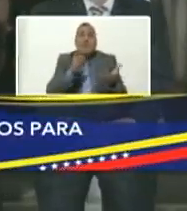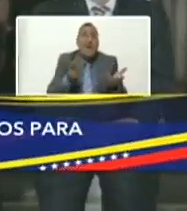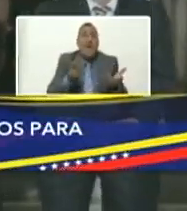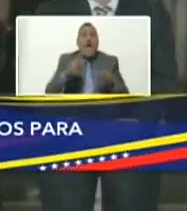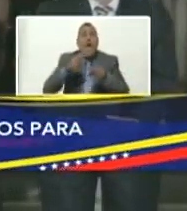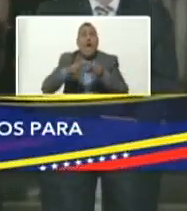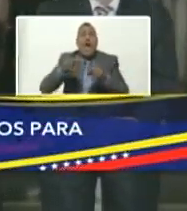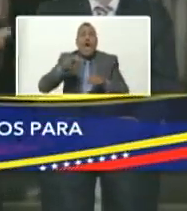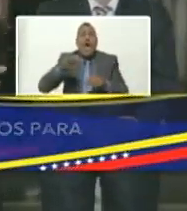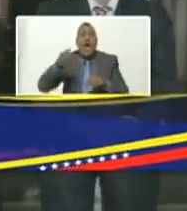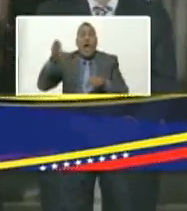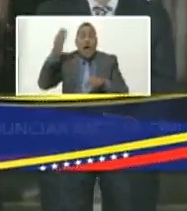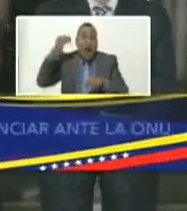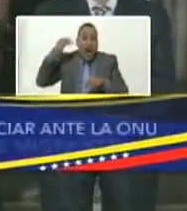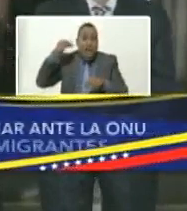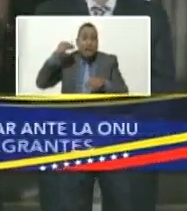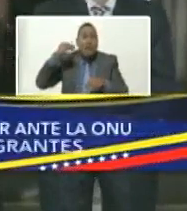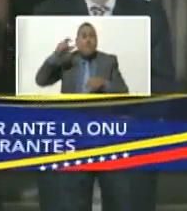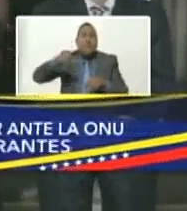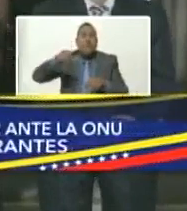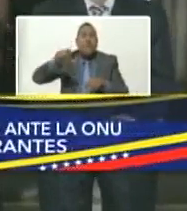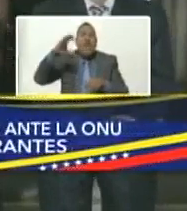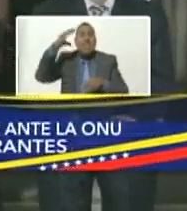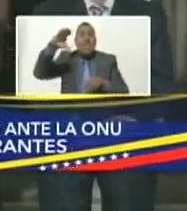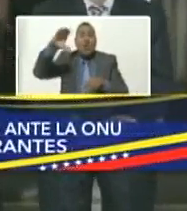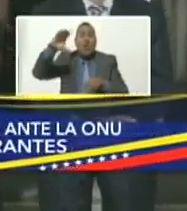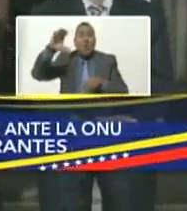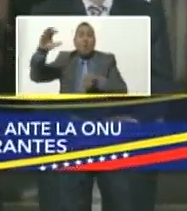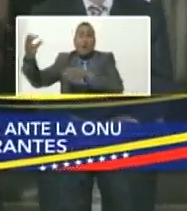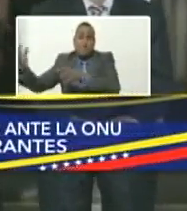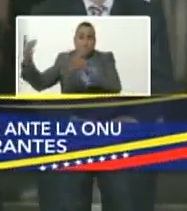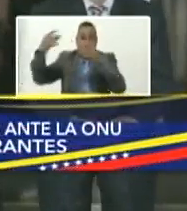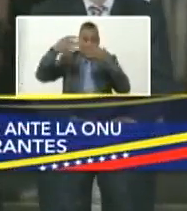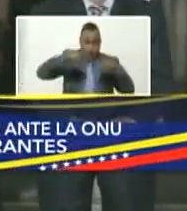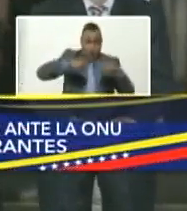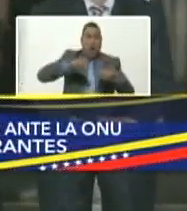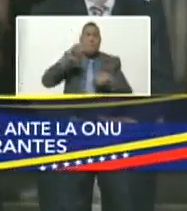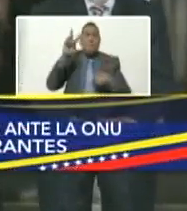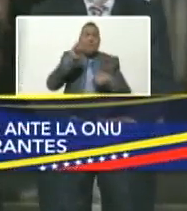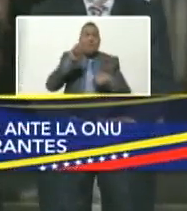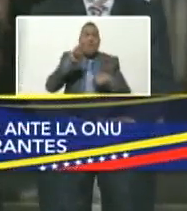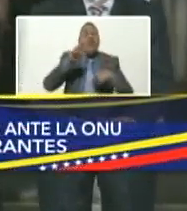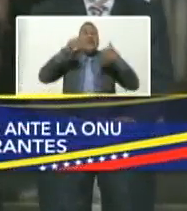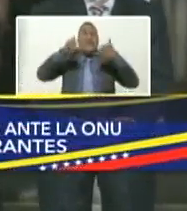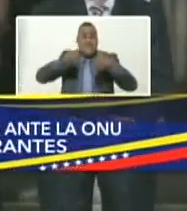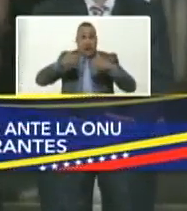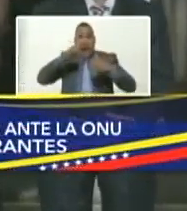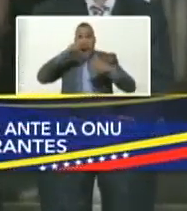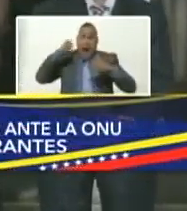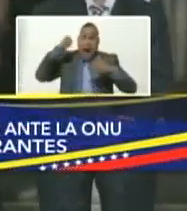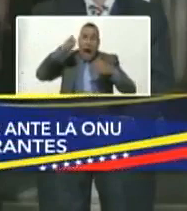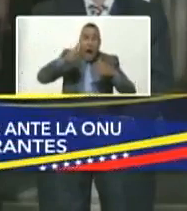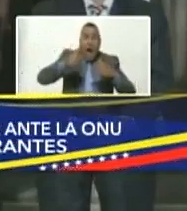los colombianos que vinieron en el pasado a Venezuela. En Venezuela hay 6 millones de